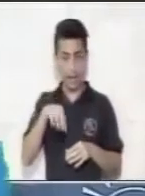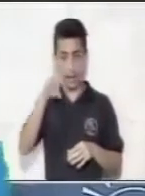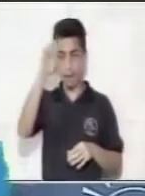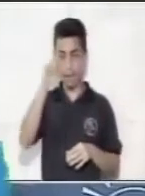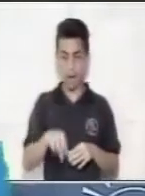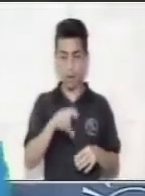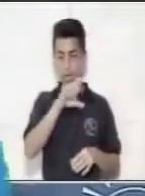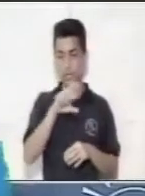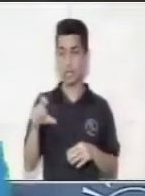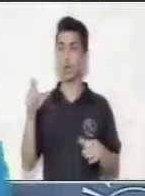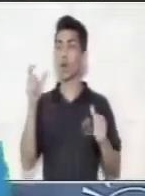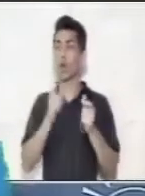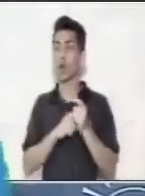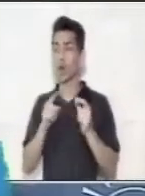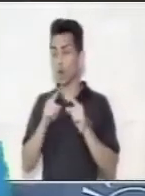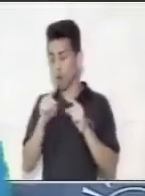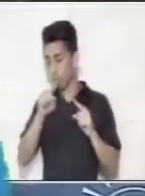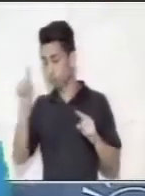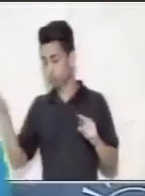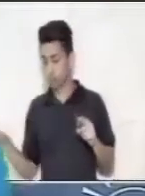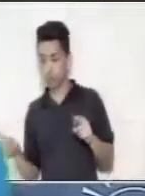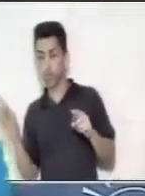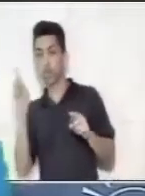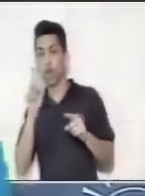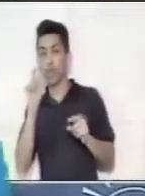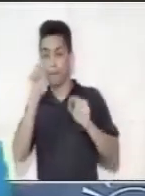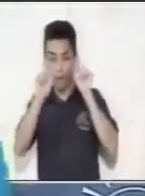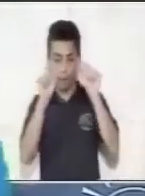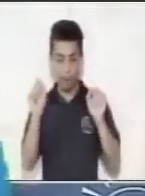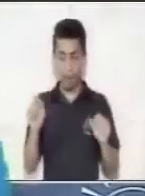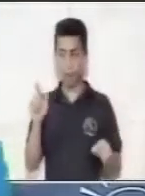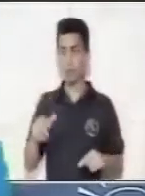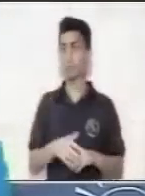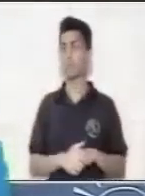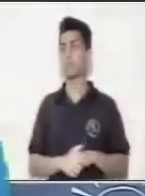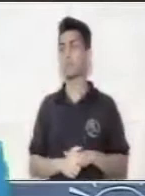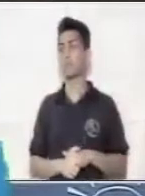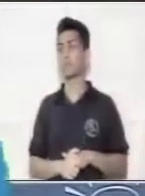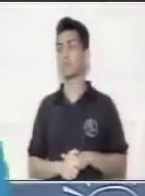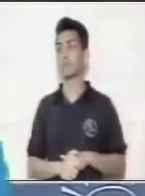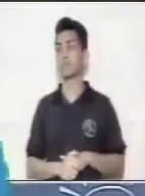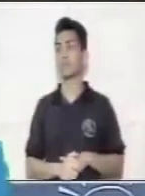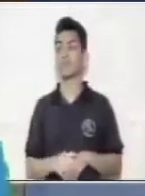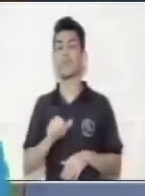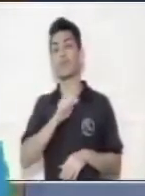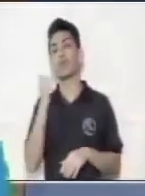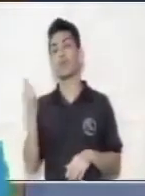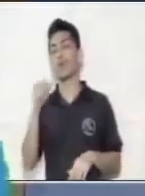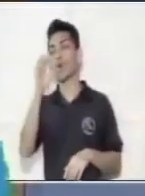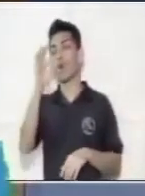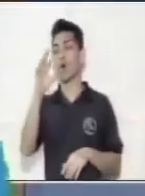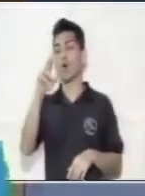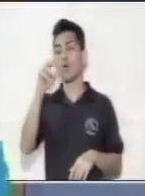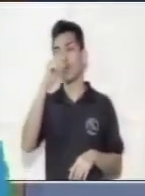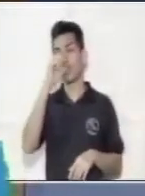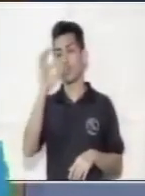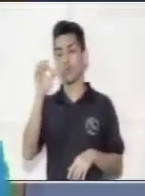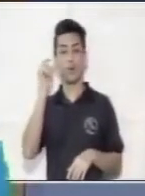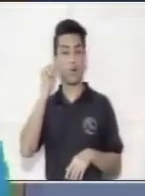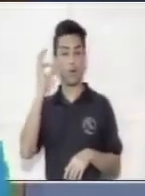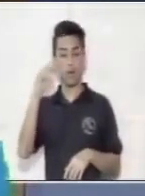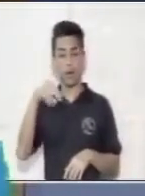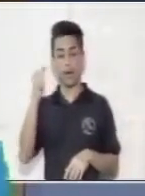con un punto que está colocado dentro de ese plano. Y los vectores